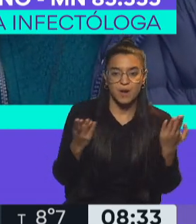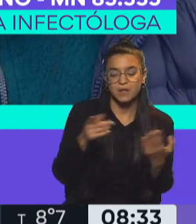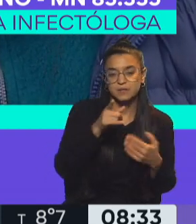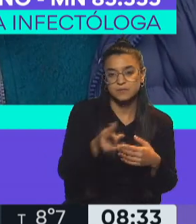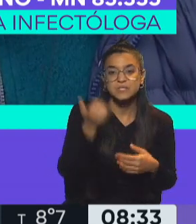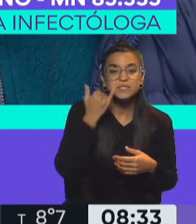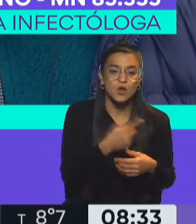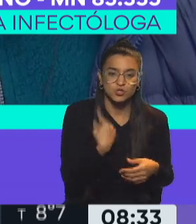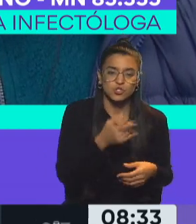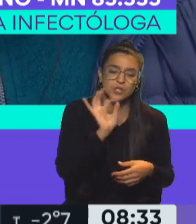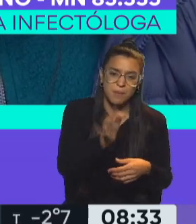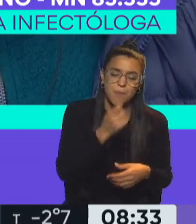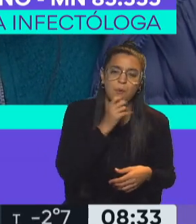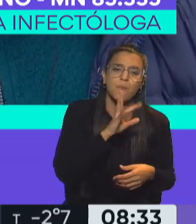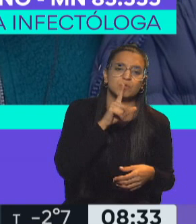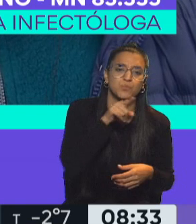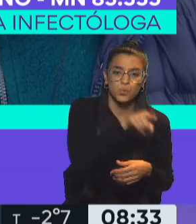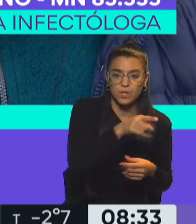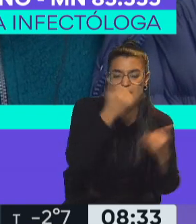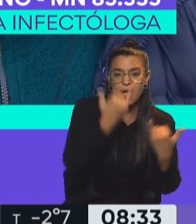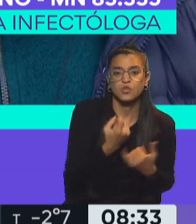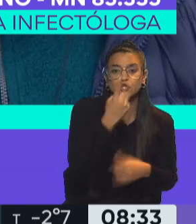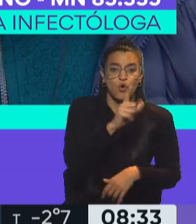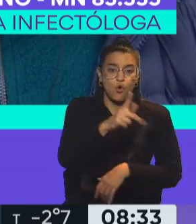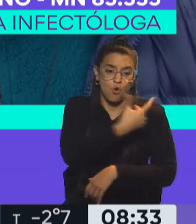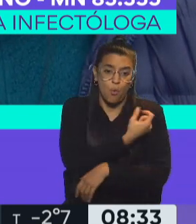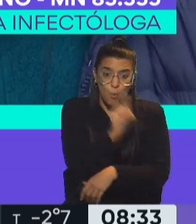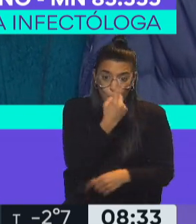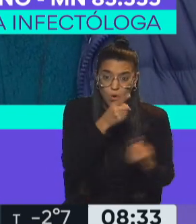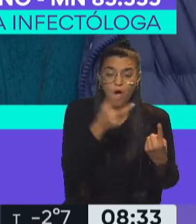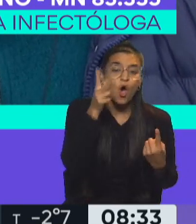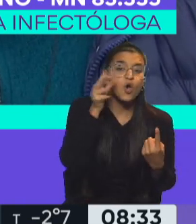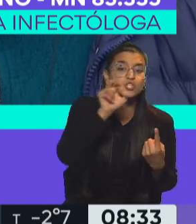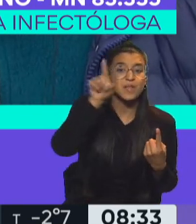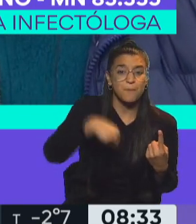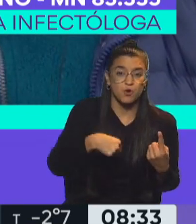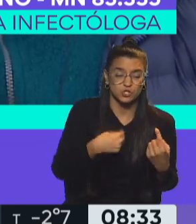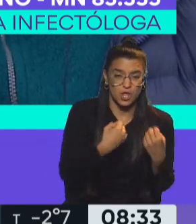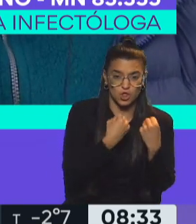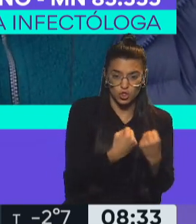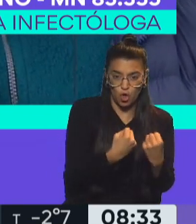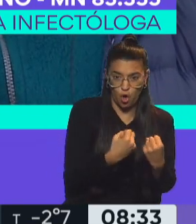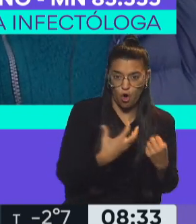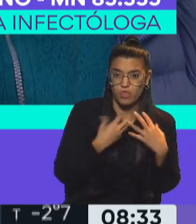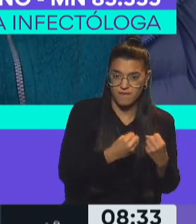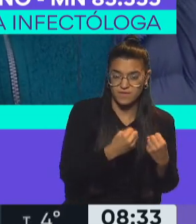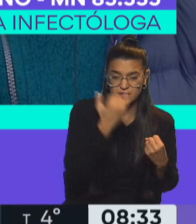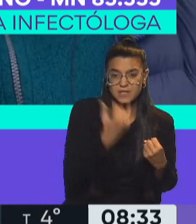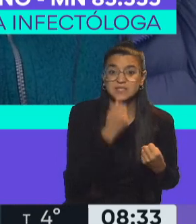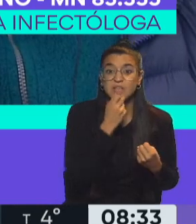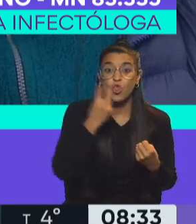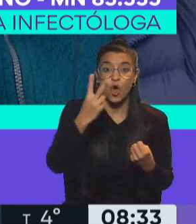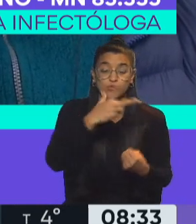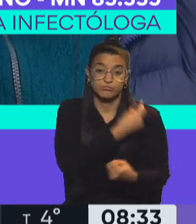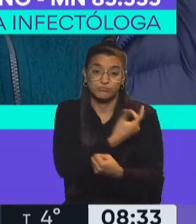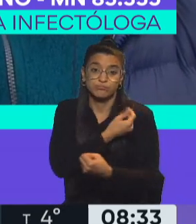ya lo sabemos también, por ejemplo, una sola dosis de Sputnik tiene más del 80% de cobertura, si das las dos tiene más